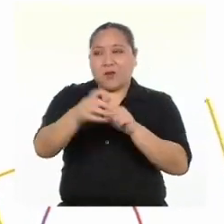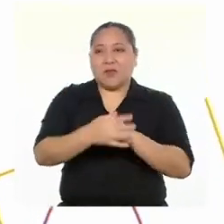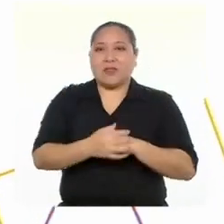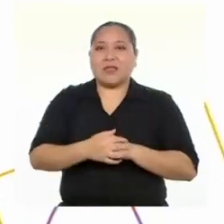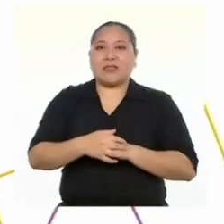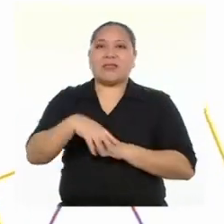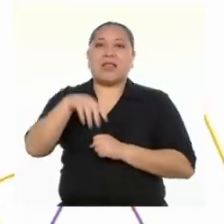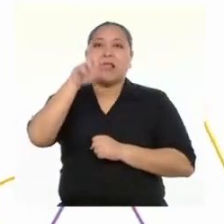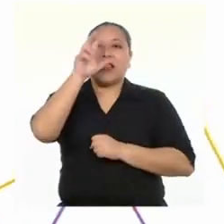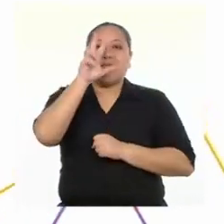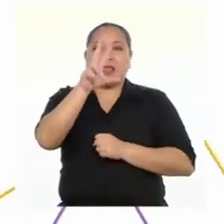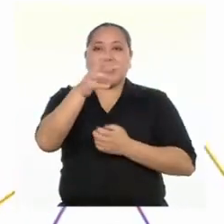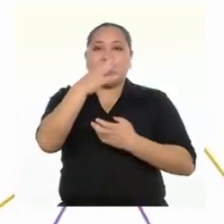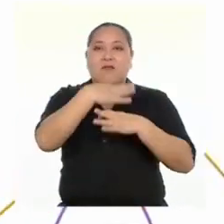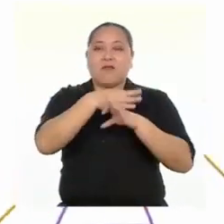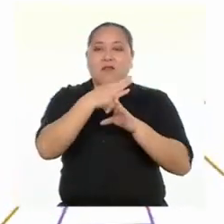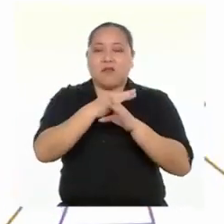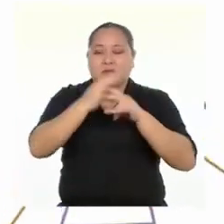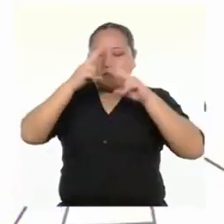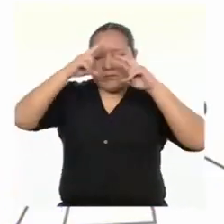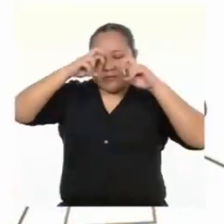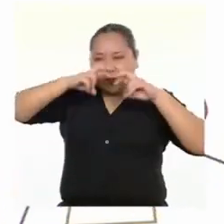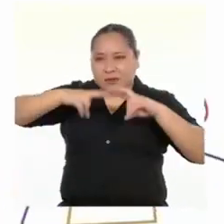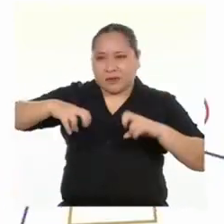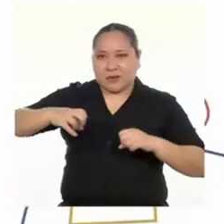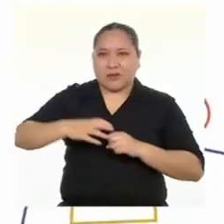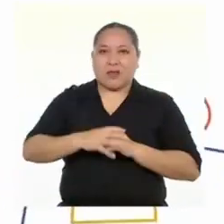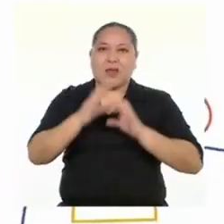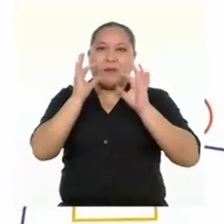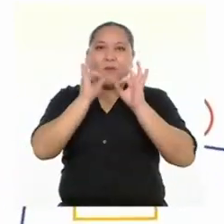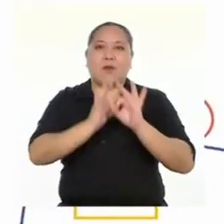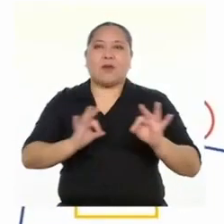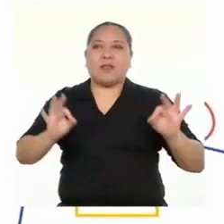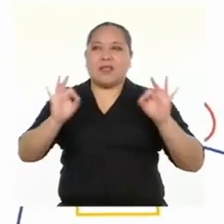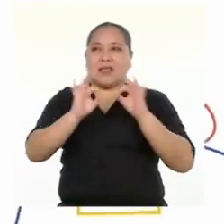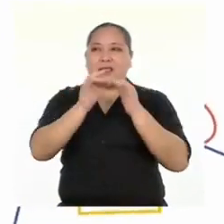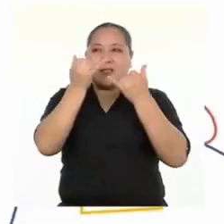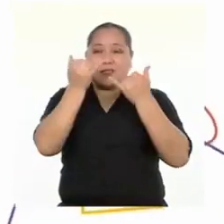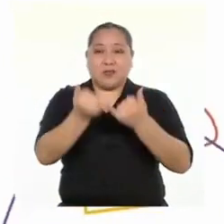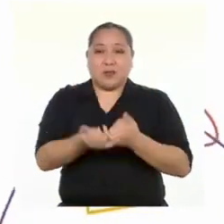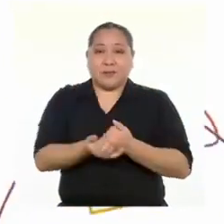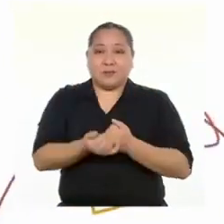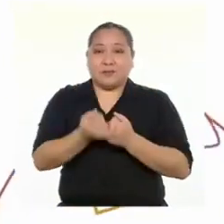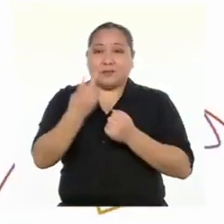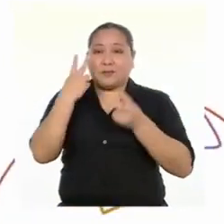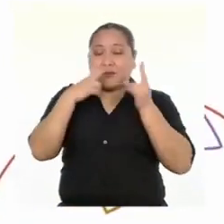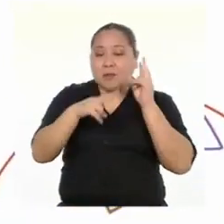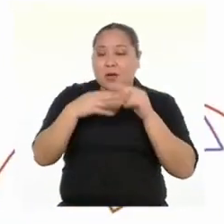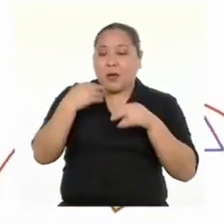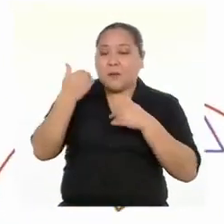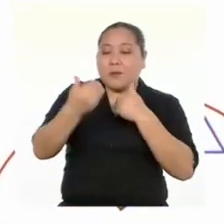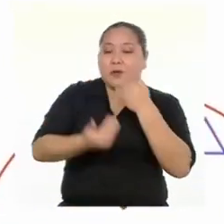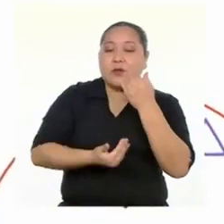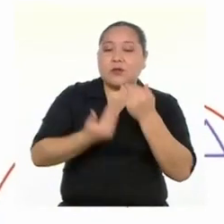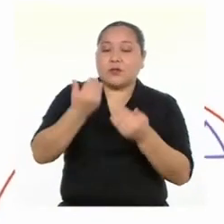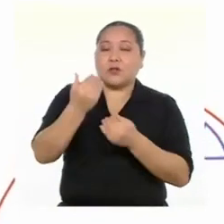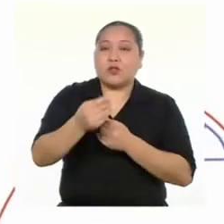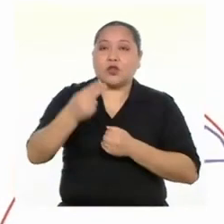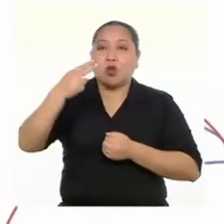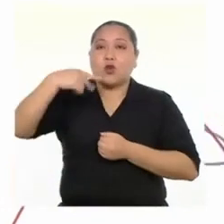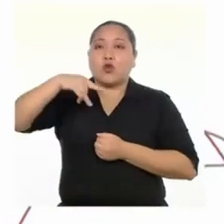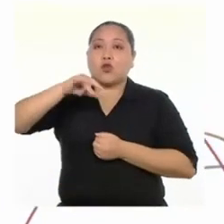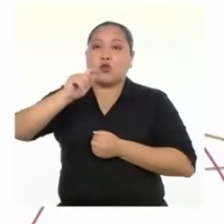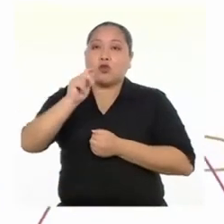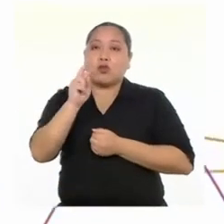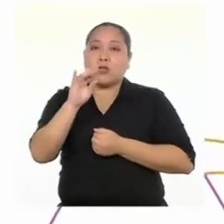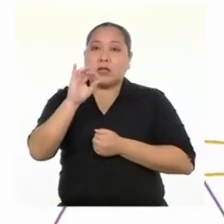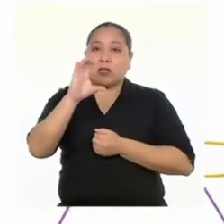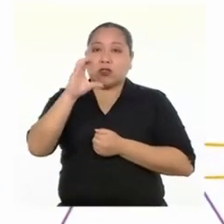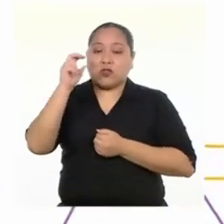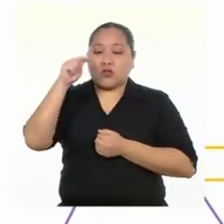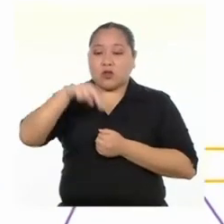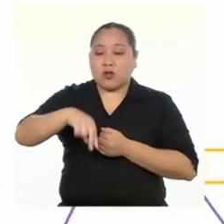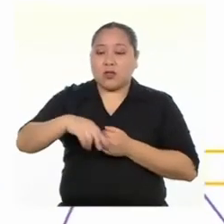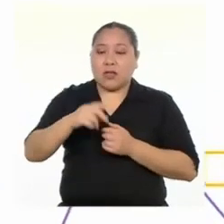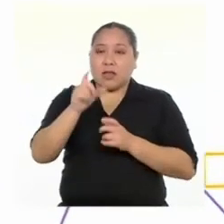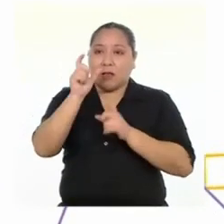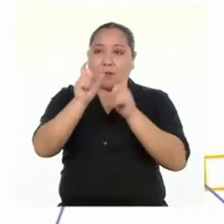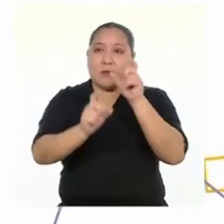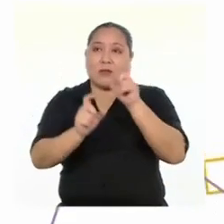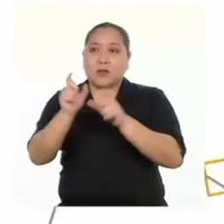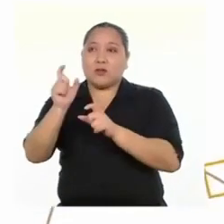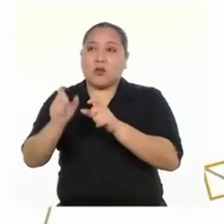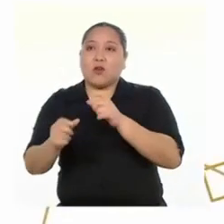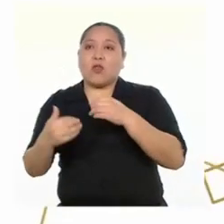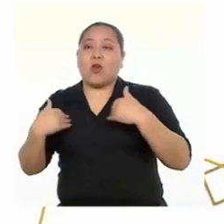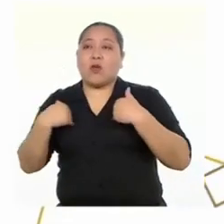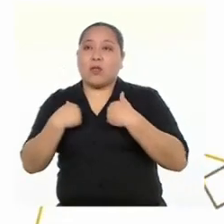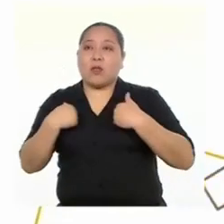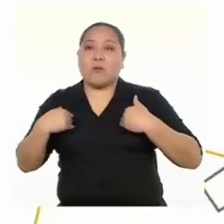Tenemos tres criterios de evaluación principales el día de hoy. Identificar los procesos de nutrición en los seres humanos y la